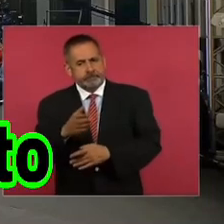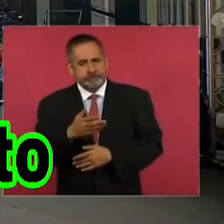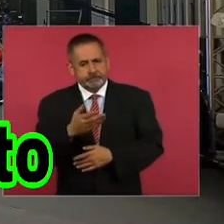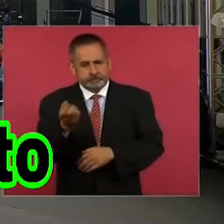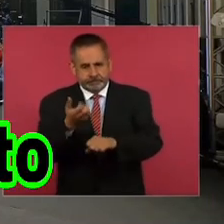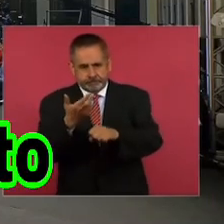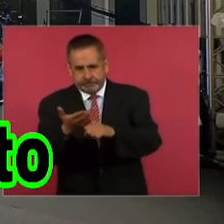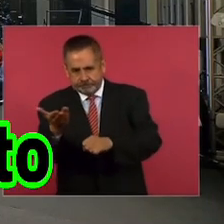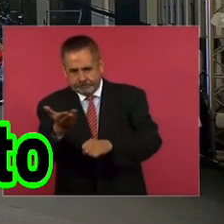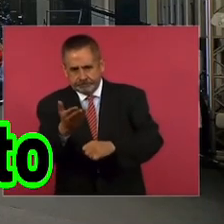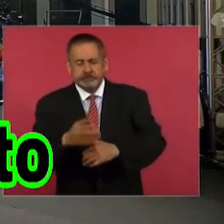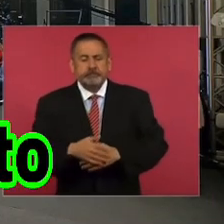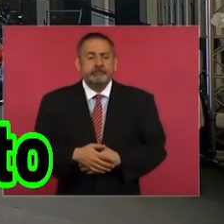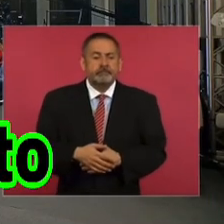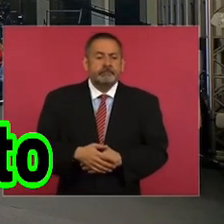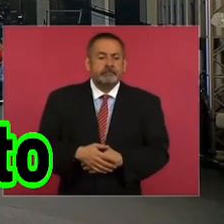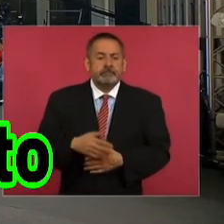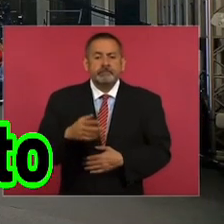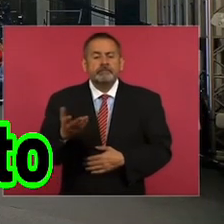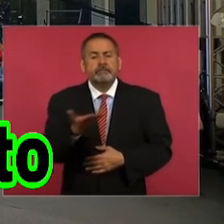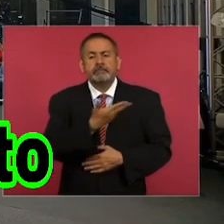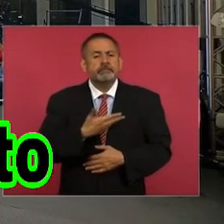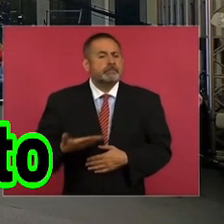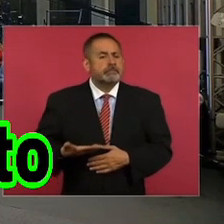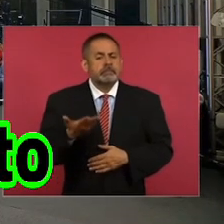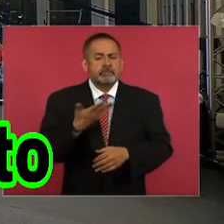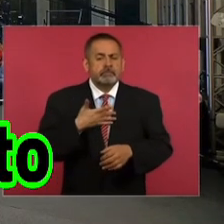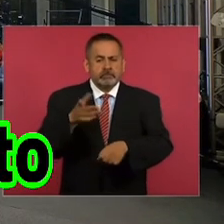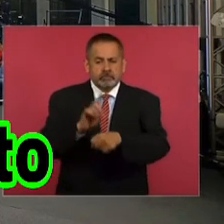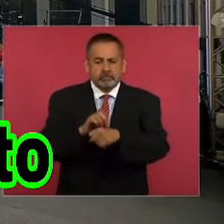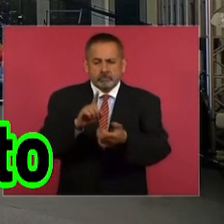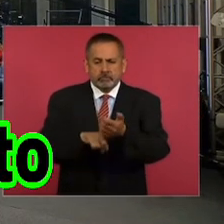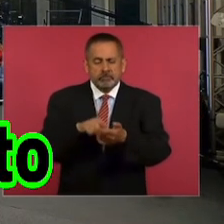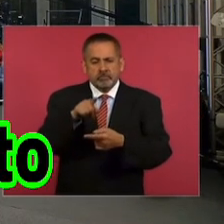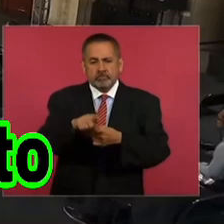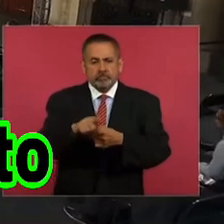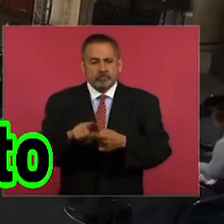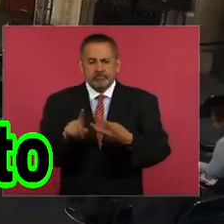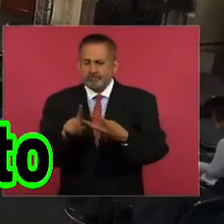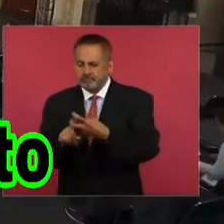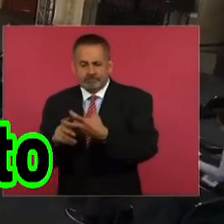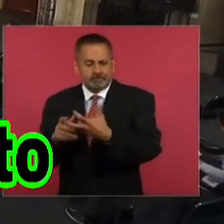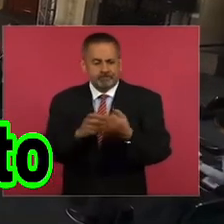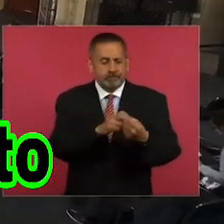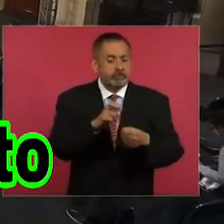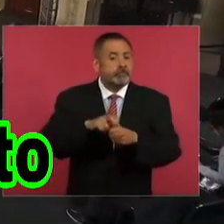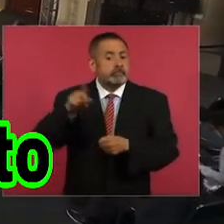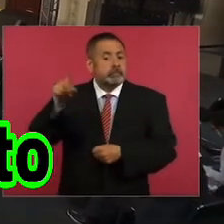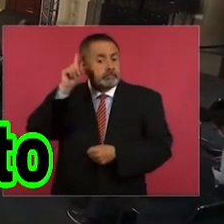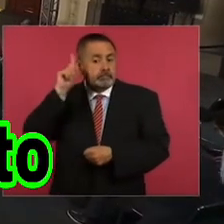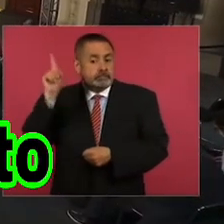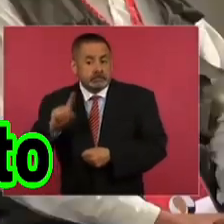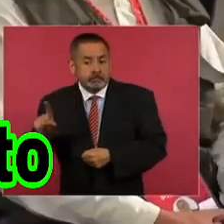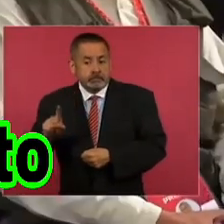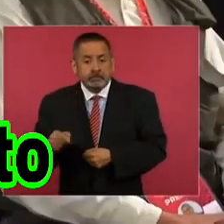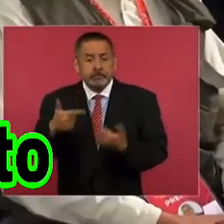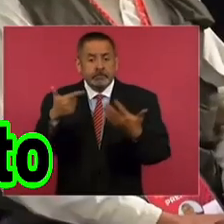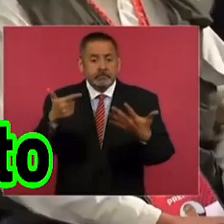Secretaria, presidente, preguntarle cuál es el reporte que se tiene del secuestro de 7 jóvenes en Zacatecas hace unos